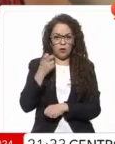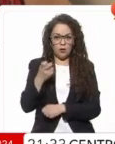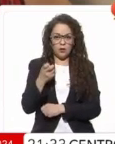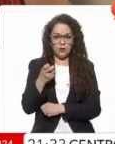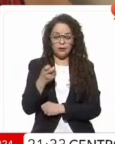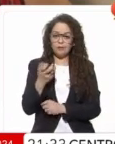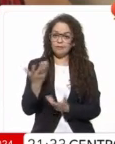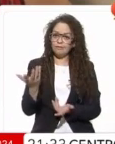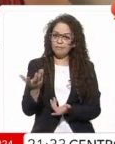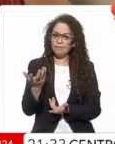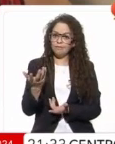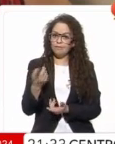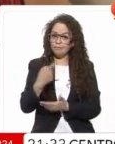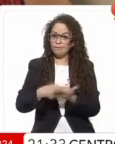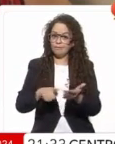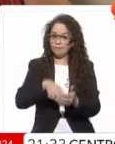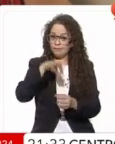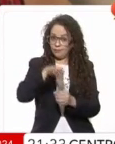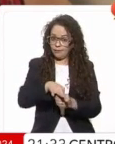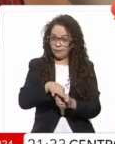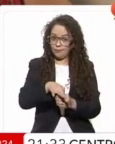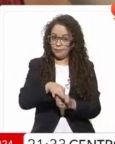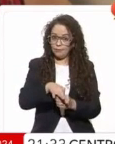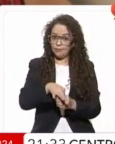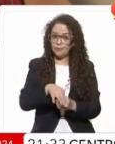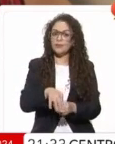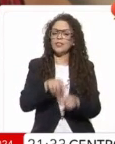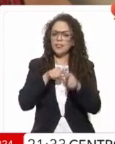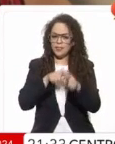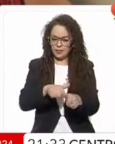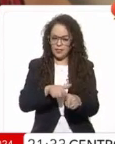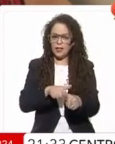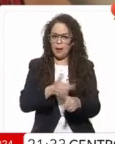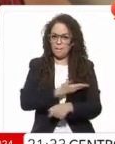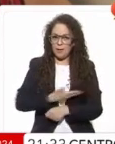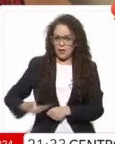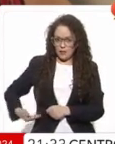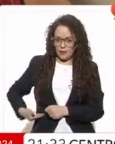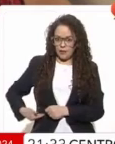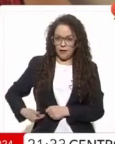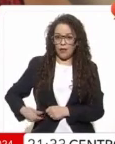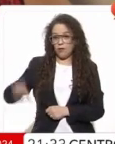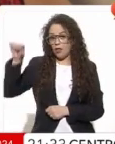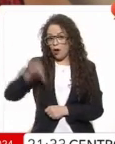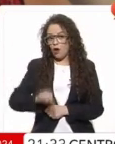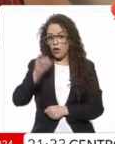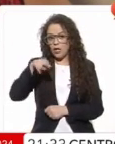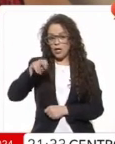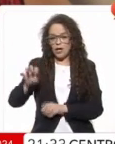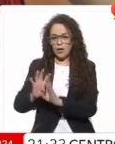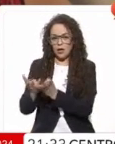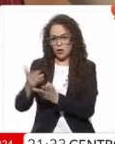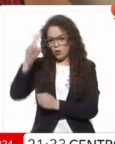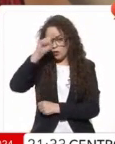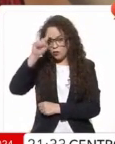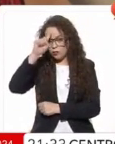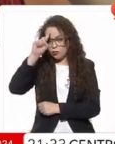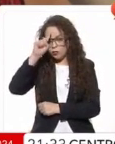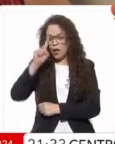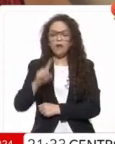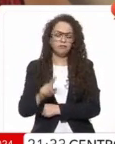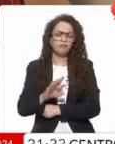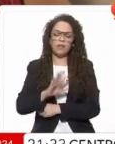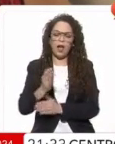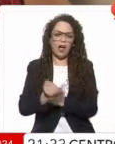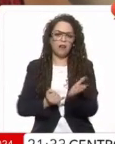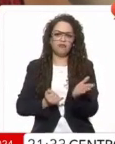de esa elección donde sale él reelecto. Hoy el INE, una mayoría de los consejeros del INE lo confirma.